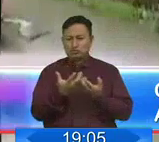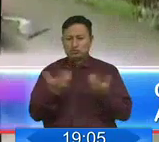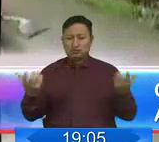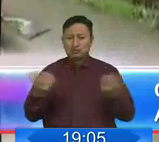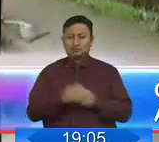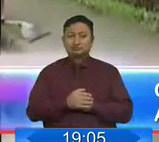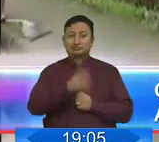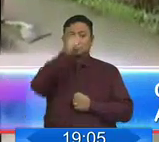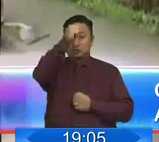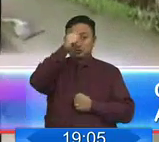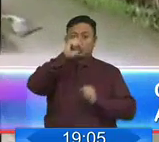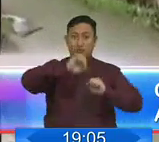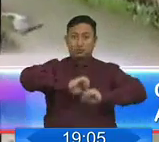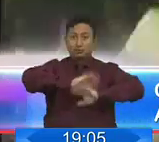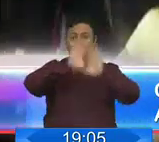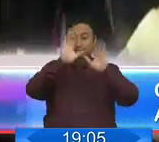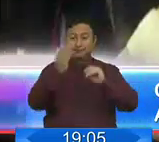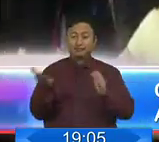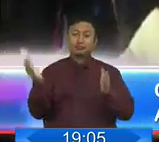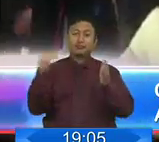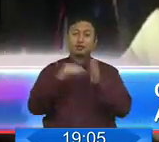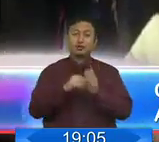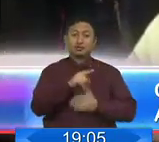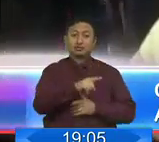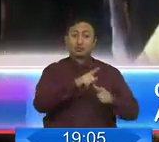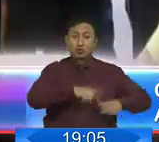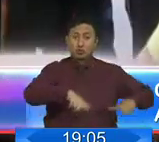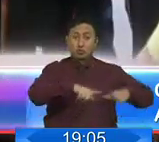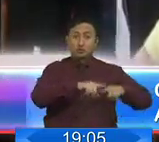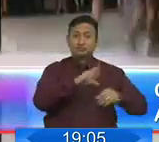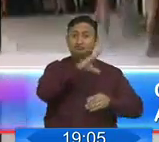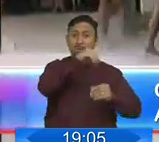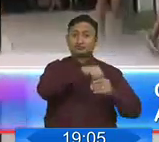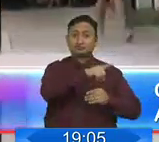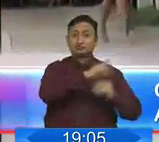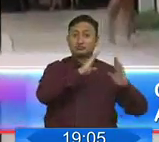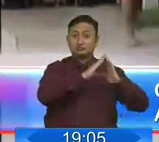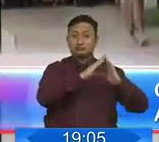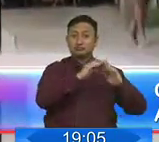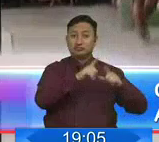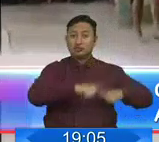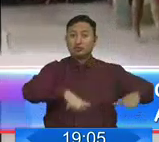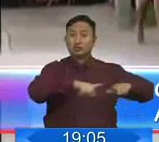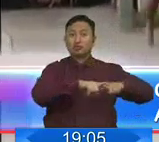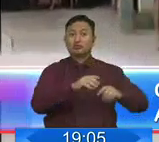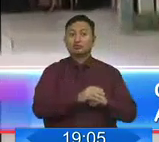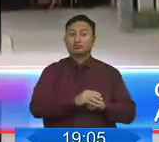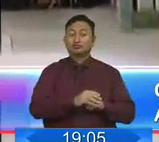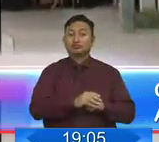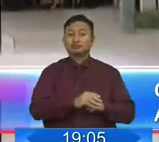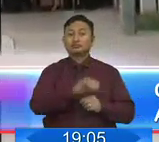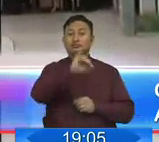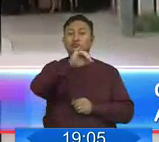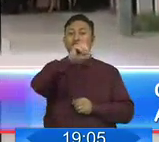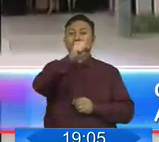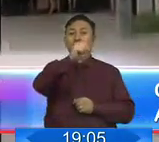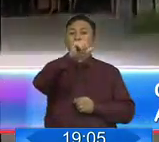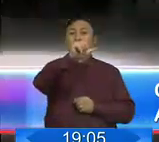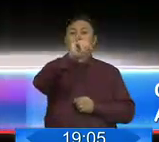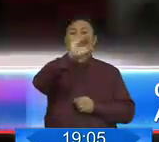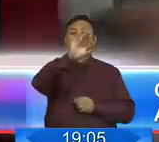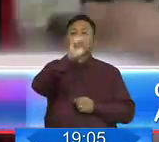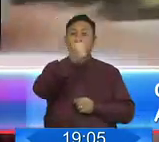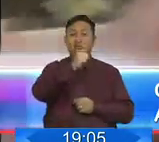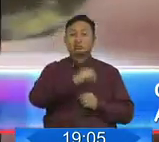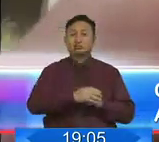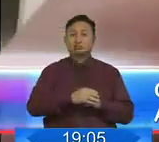ese domingo ocurrió un nuevo caso de femicidio en ese lugar, dentro de ese domicilio ubicado en la ciudadela Pedro Isaías, en el cantón Daule. Fue como